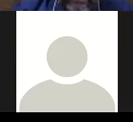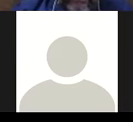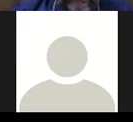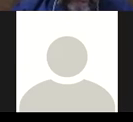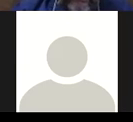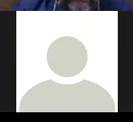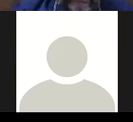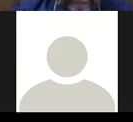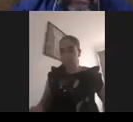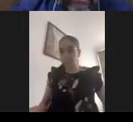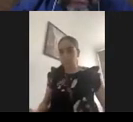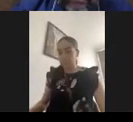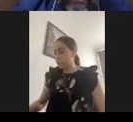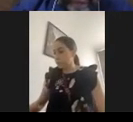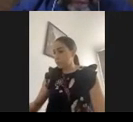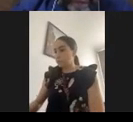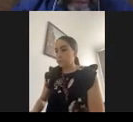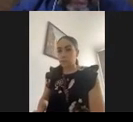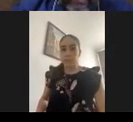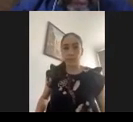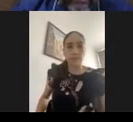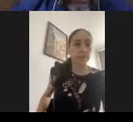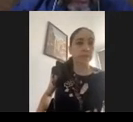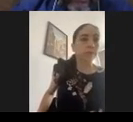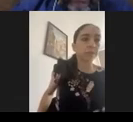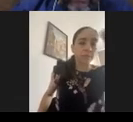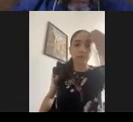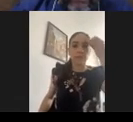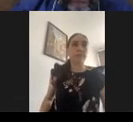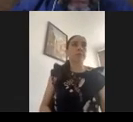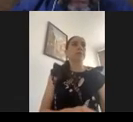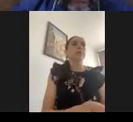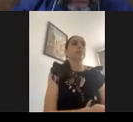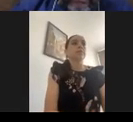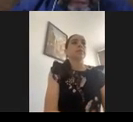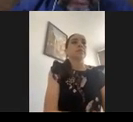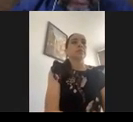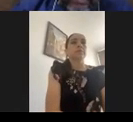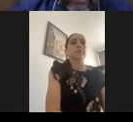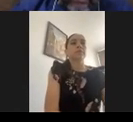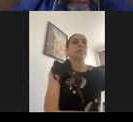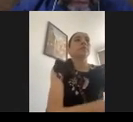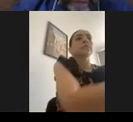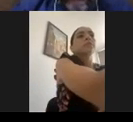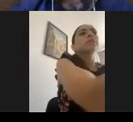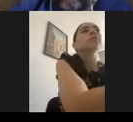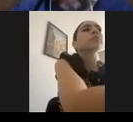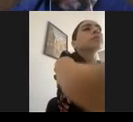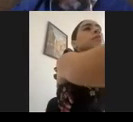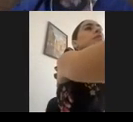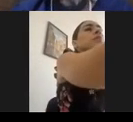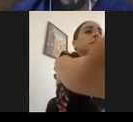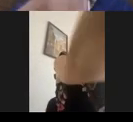acción también viene a fortalecerse no solamente con la parte de movilidad, también debe de retomarse para el